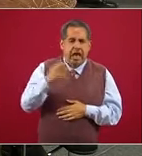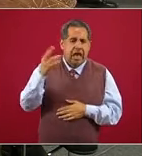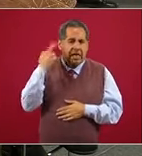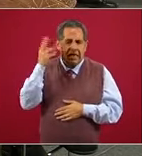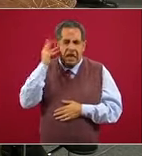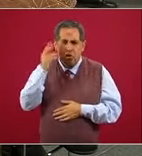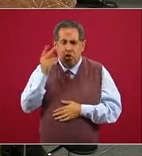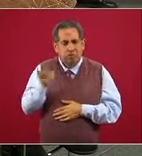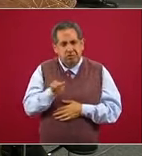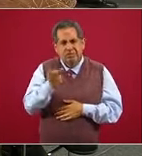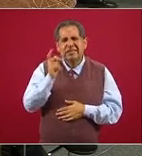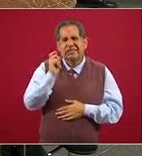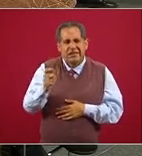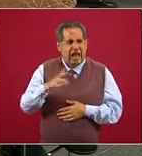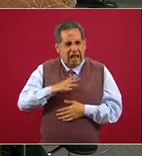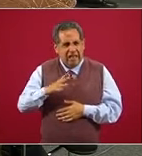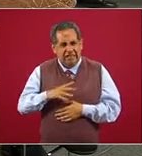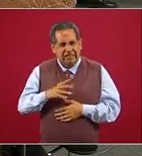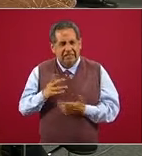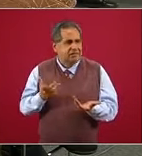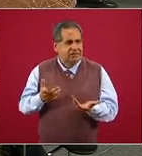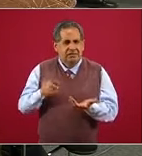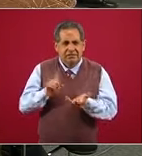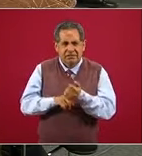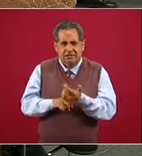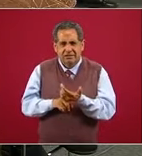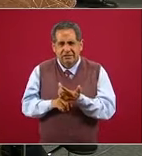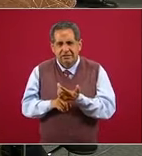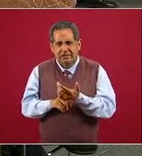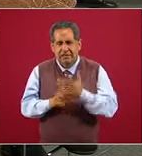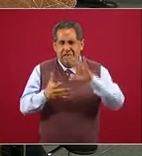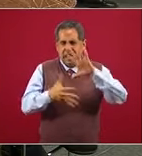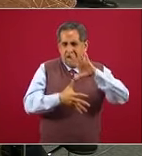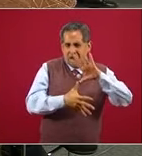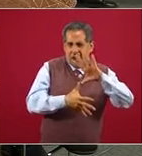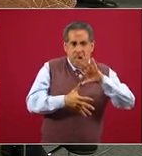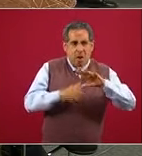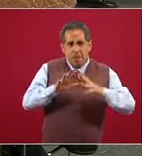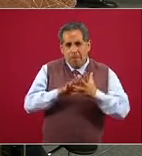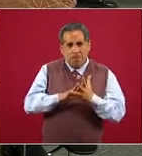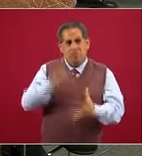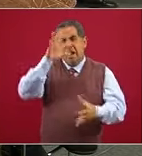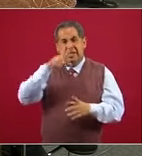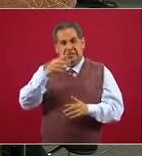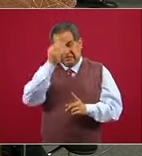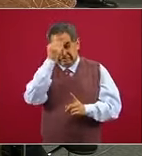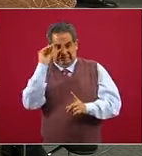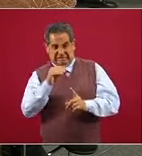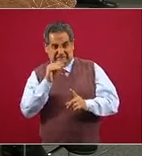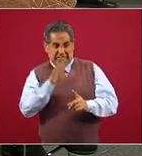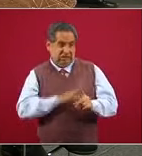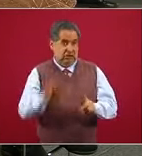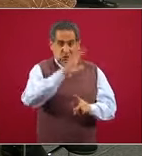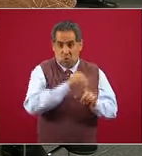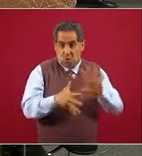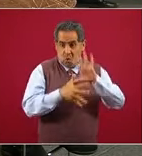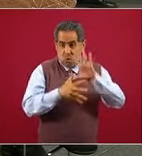radio, que si eso significa que somos las Américas un continente mayormente atacado y por eso estamos